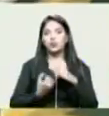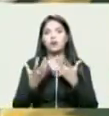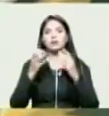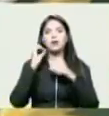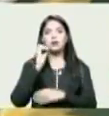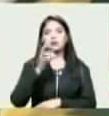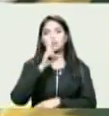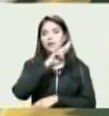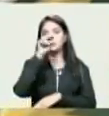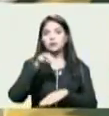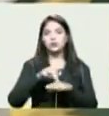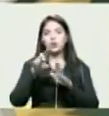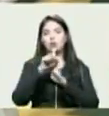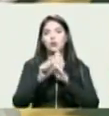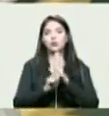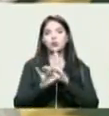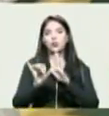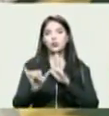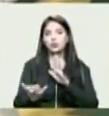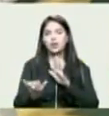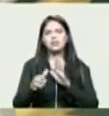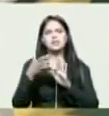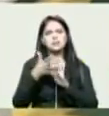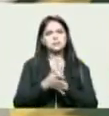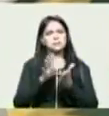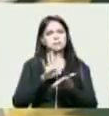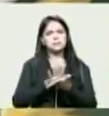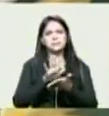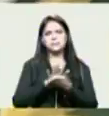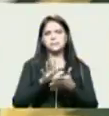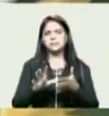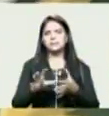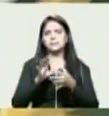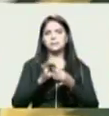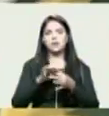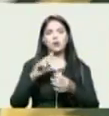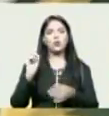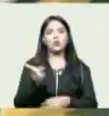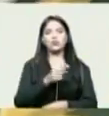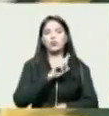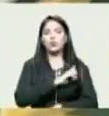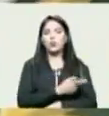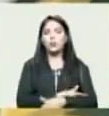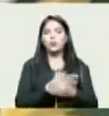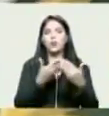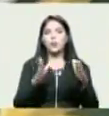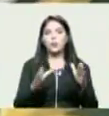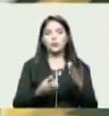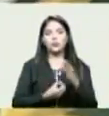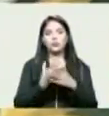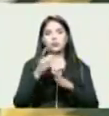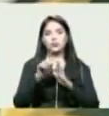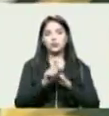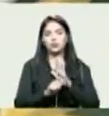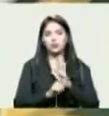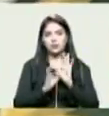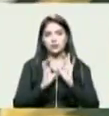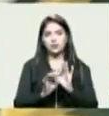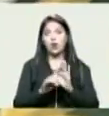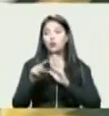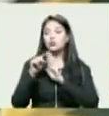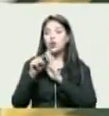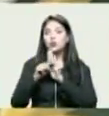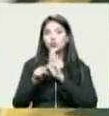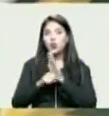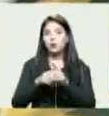Asamblea Nacional Constituyente en armonía con los poderes públicos constituidos. Una norma dirigida